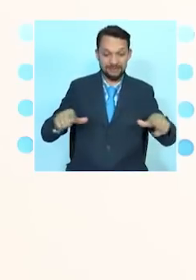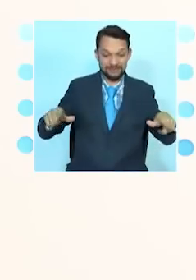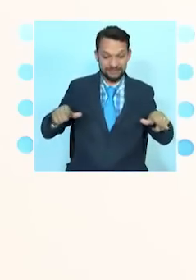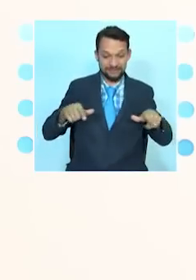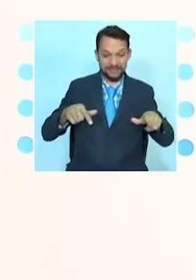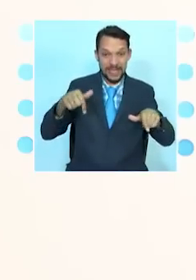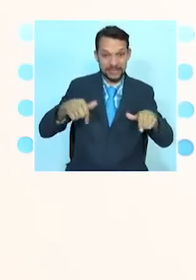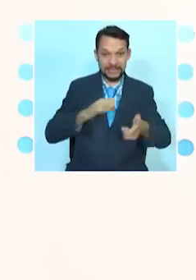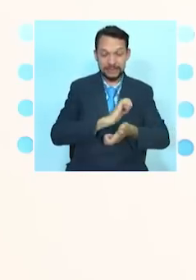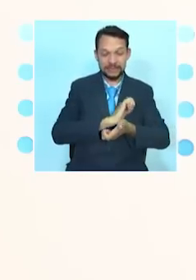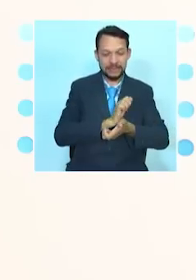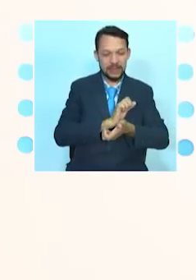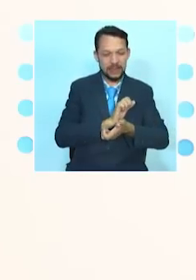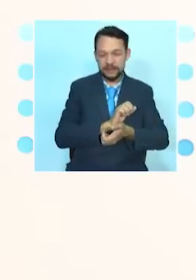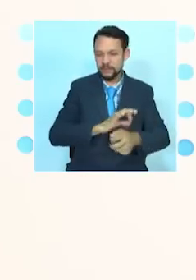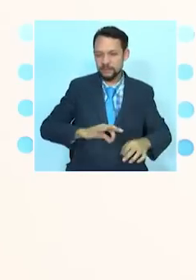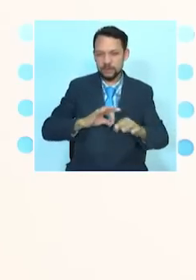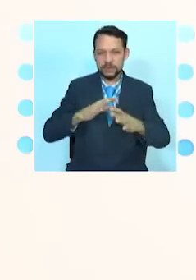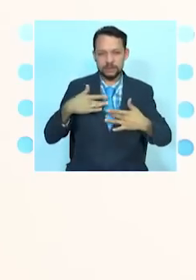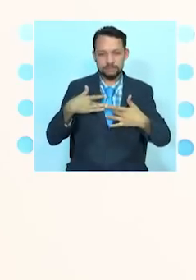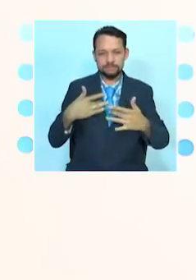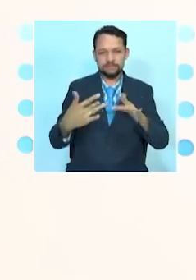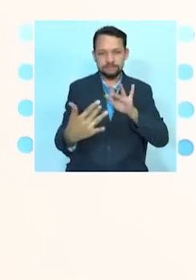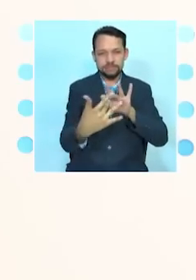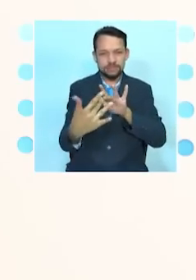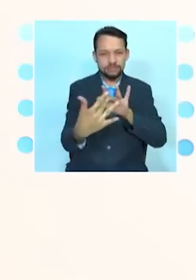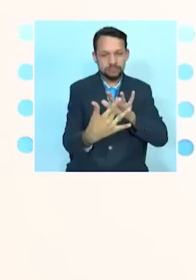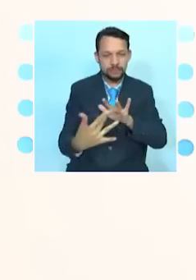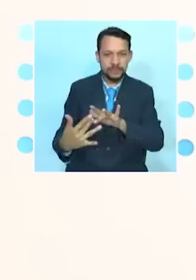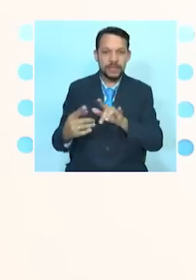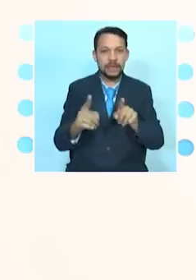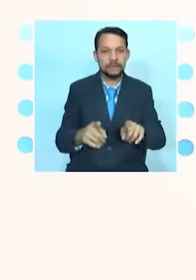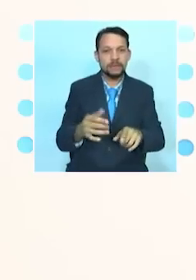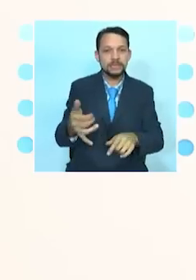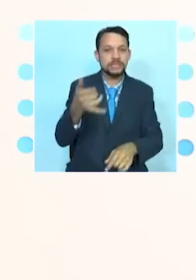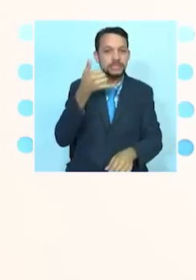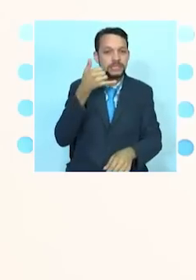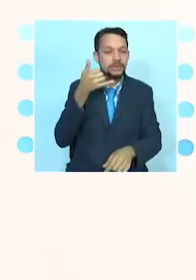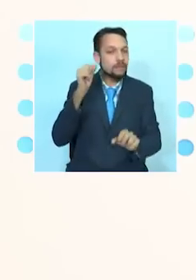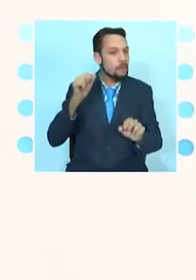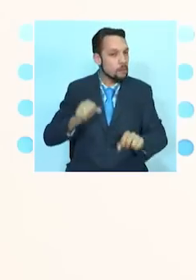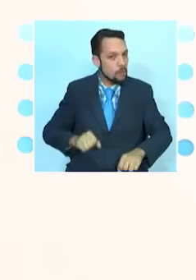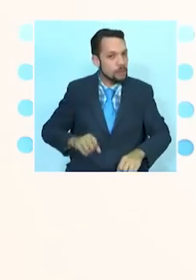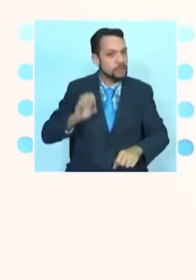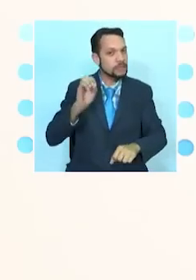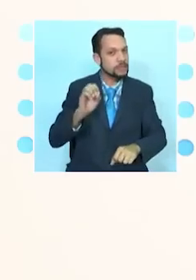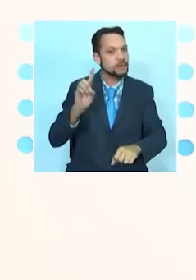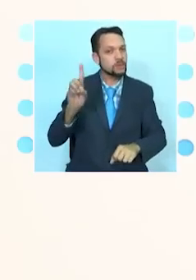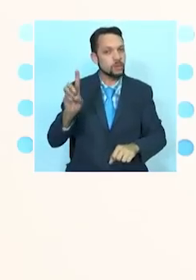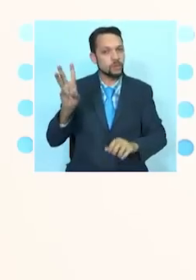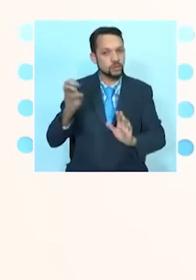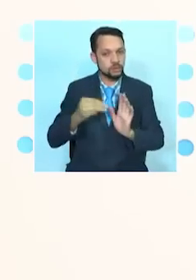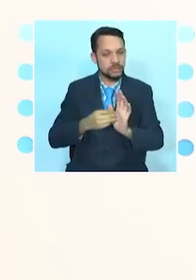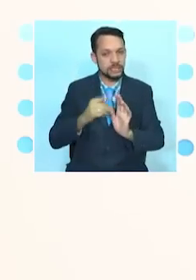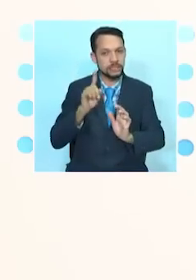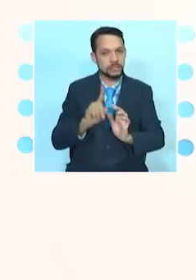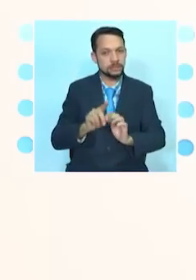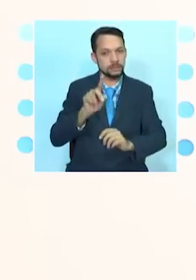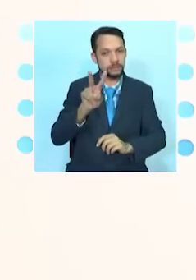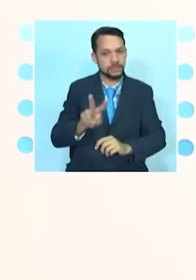contacto siempre con ustedes a través de nuestra línea gratis 0181 27222 y Facebook Live que